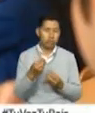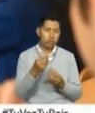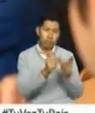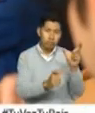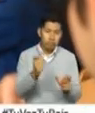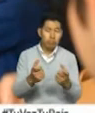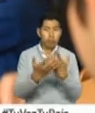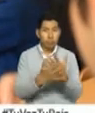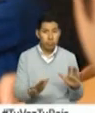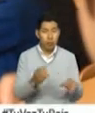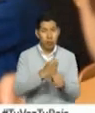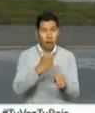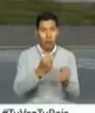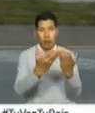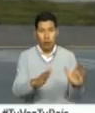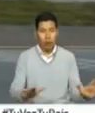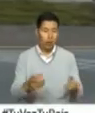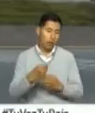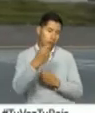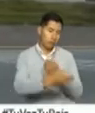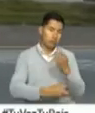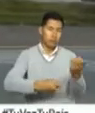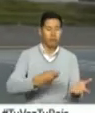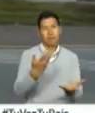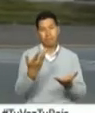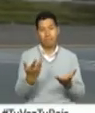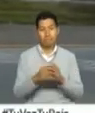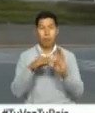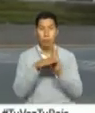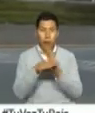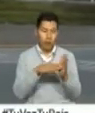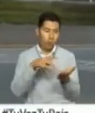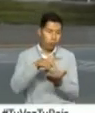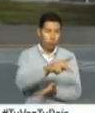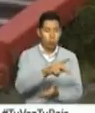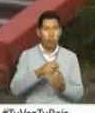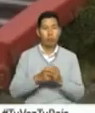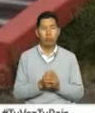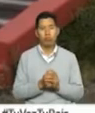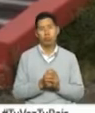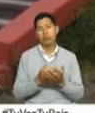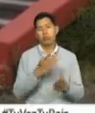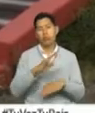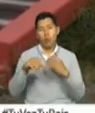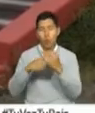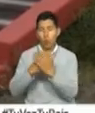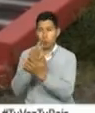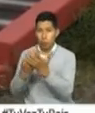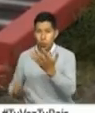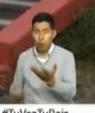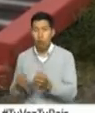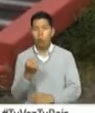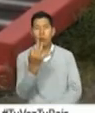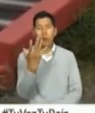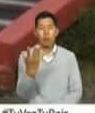directamente a sus cuentas bancarias a través de transferencias el monto total que desembolsará el ministerio de educación es